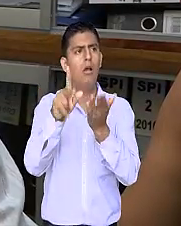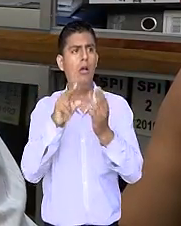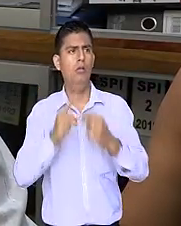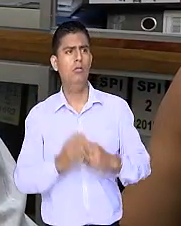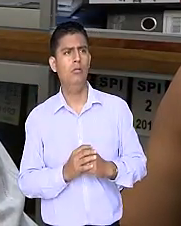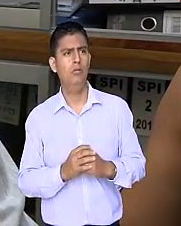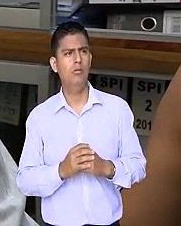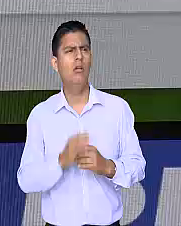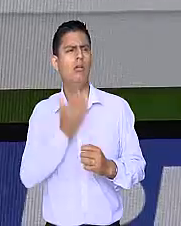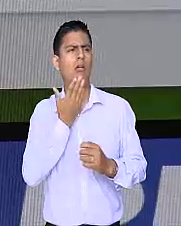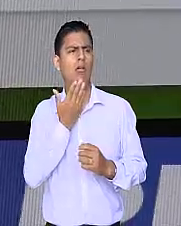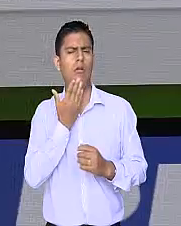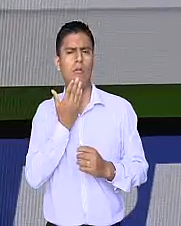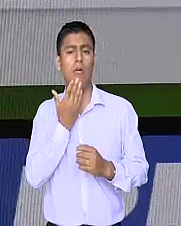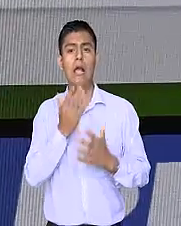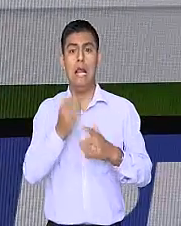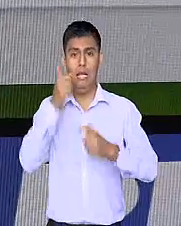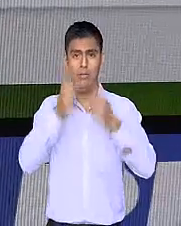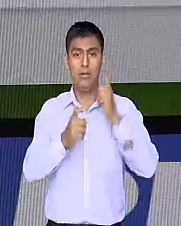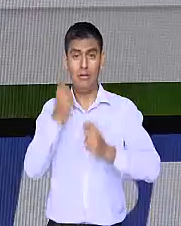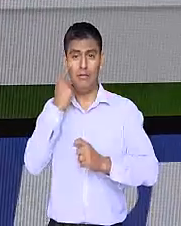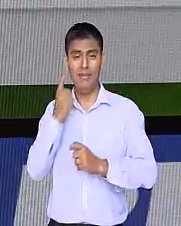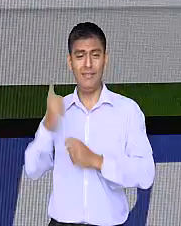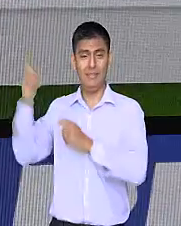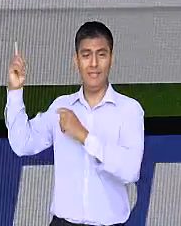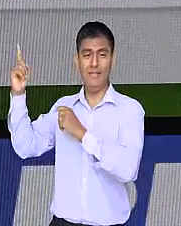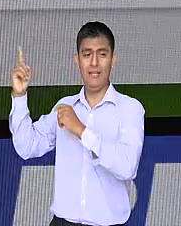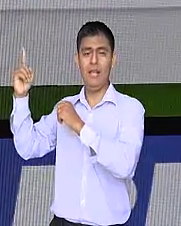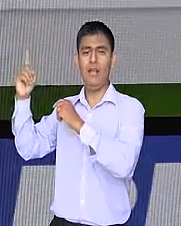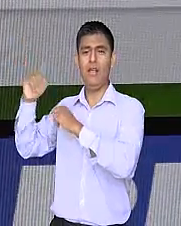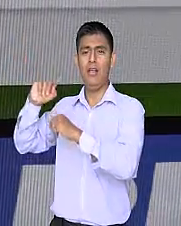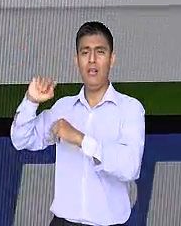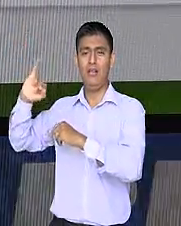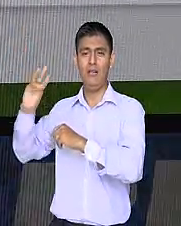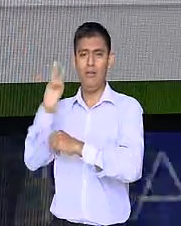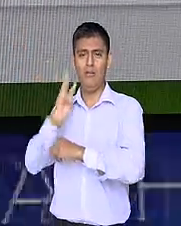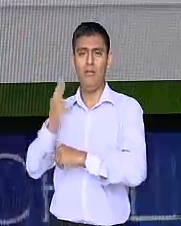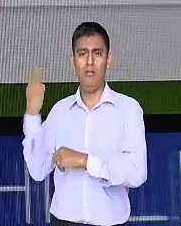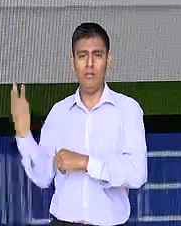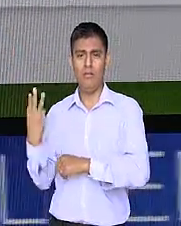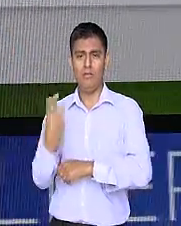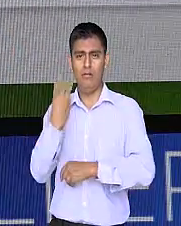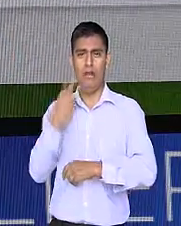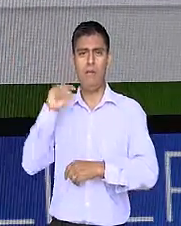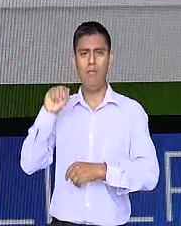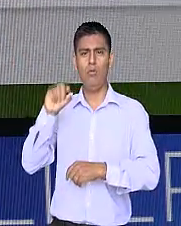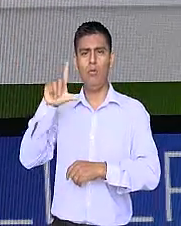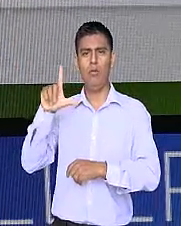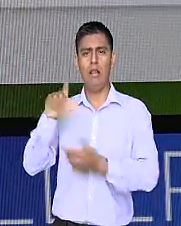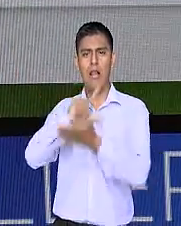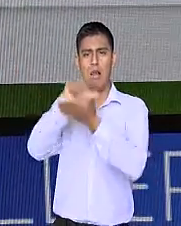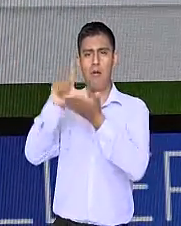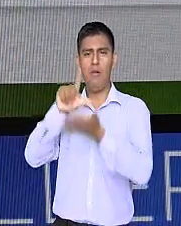los plazos previstos. Para esto, los usuarios pueden ingresar a la página